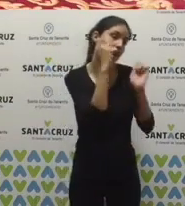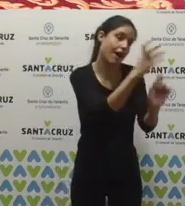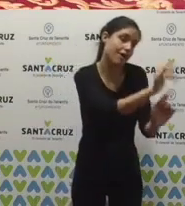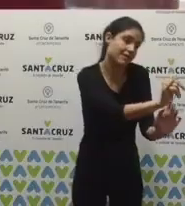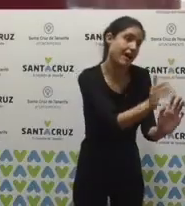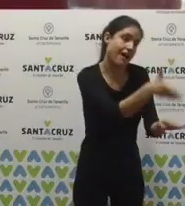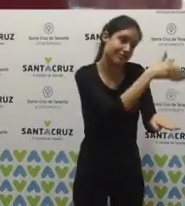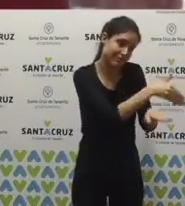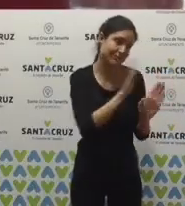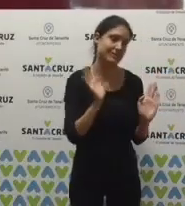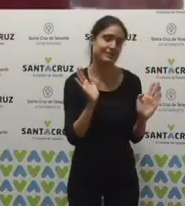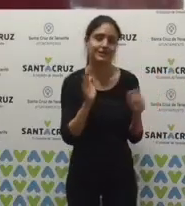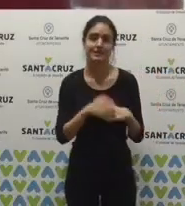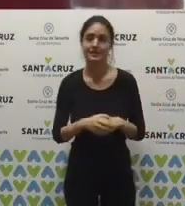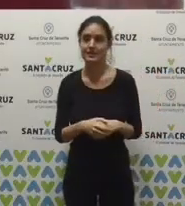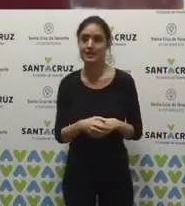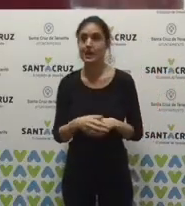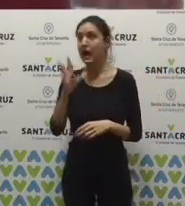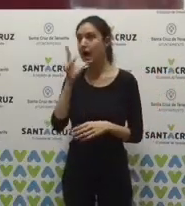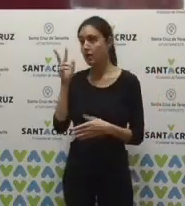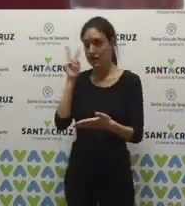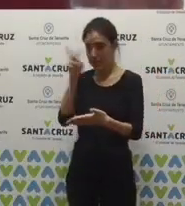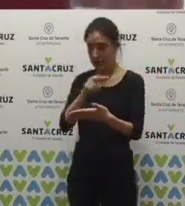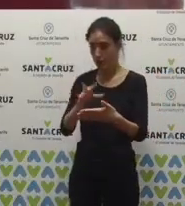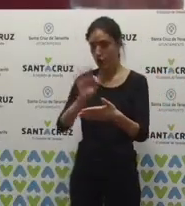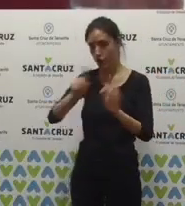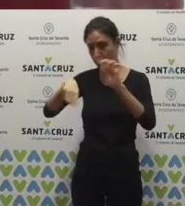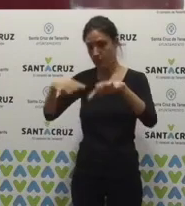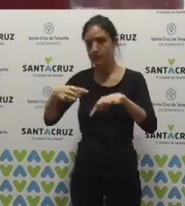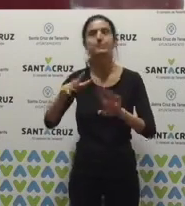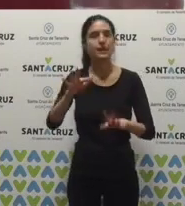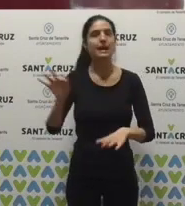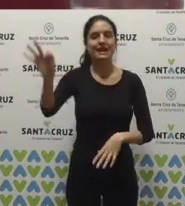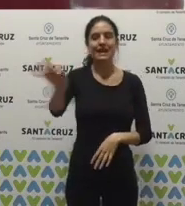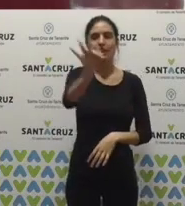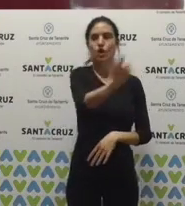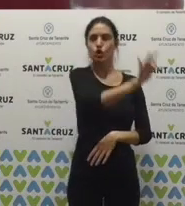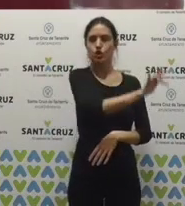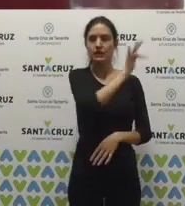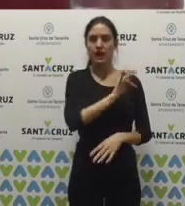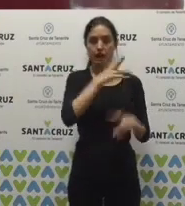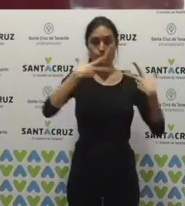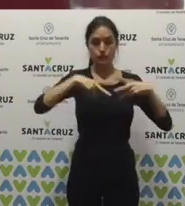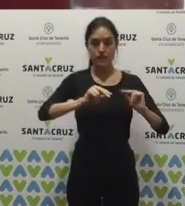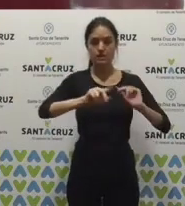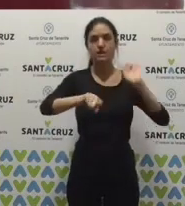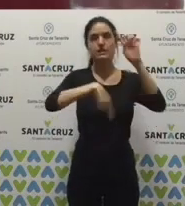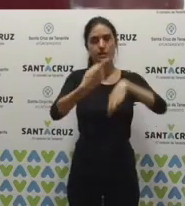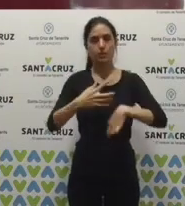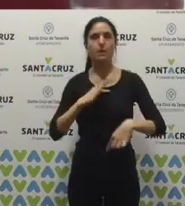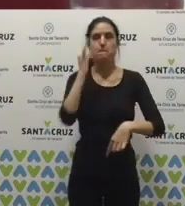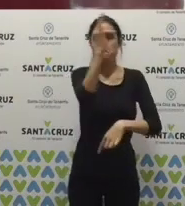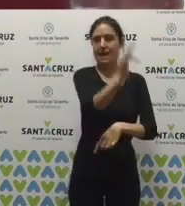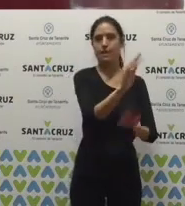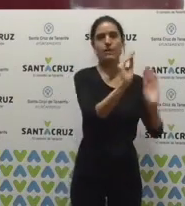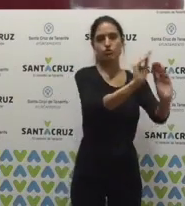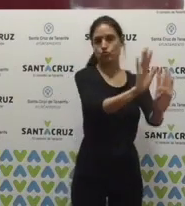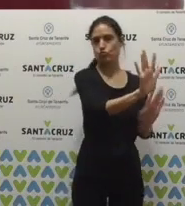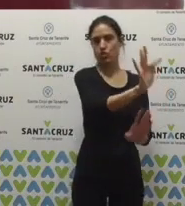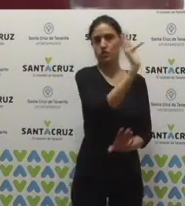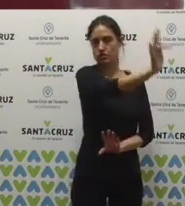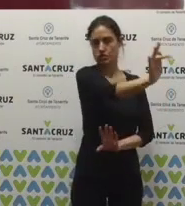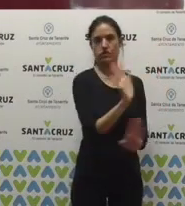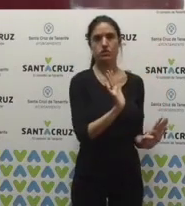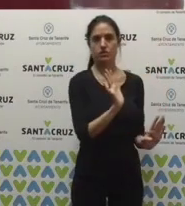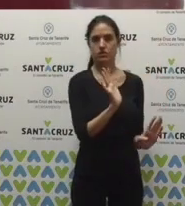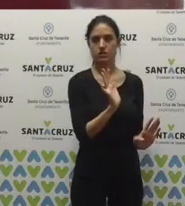terminamos la ronda terminamos la ronda usted tiene usted la palabra de todos modos al no ser que vale seguir